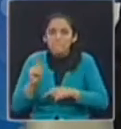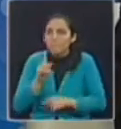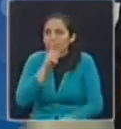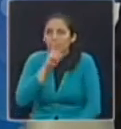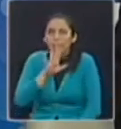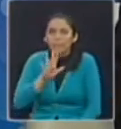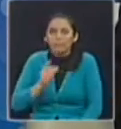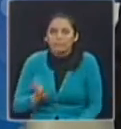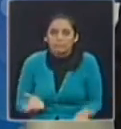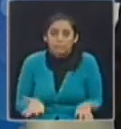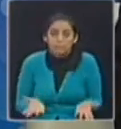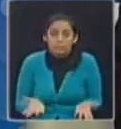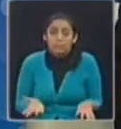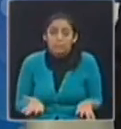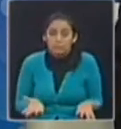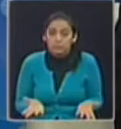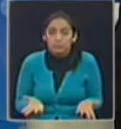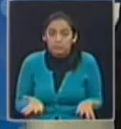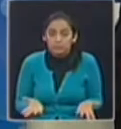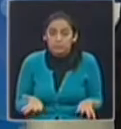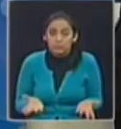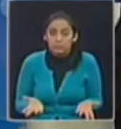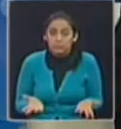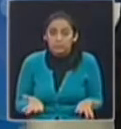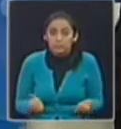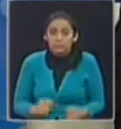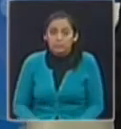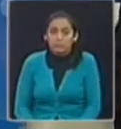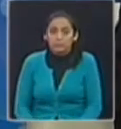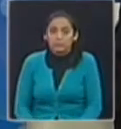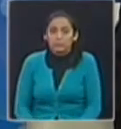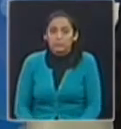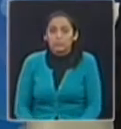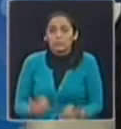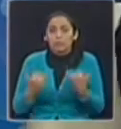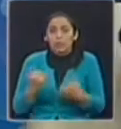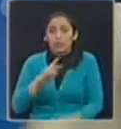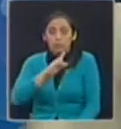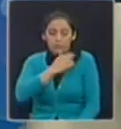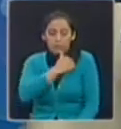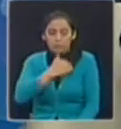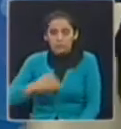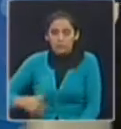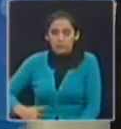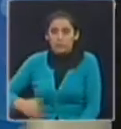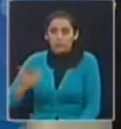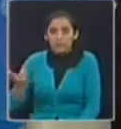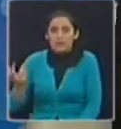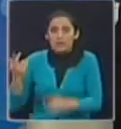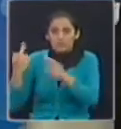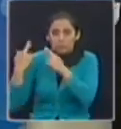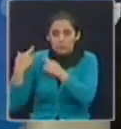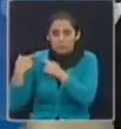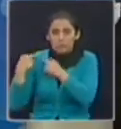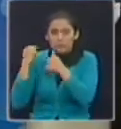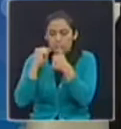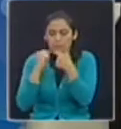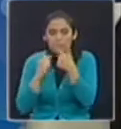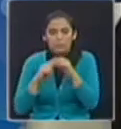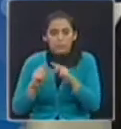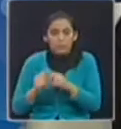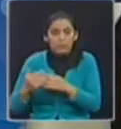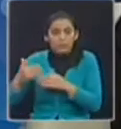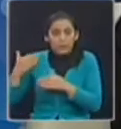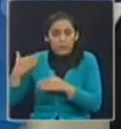transparentará las responsabilidades que tiene el vicepresidente por haber hecho o por no haber hecho lo correspondiente